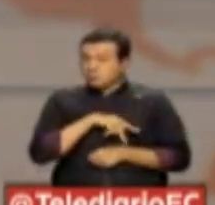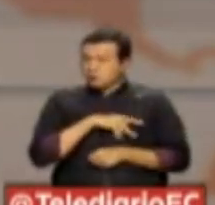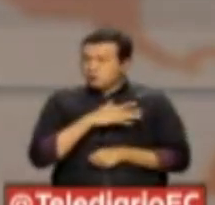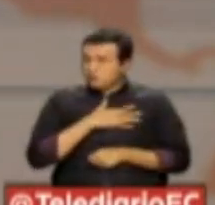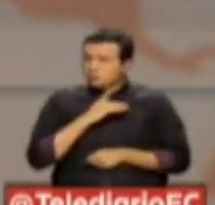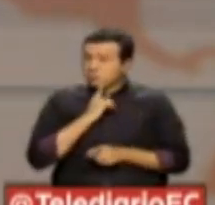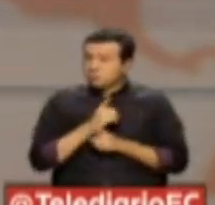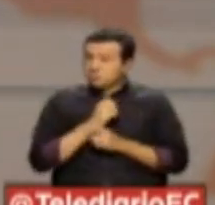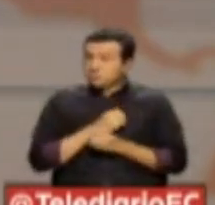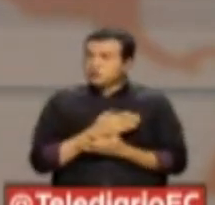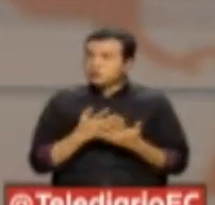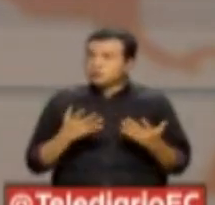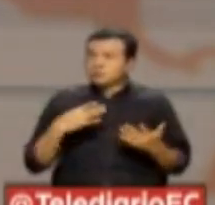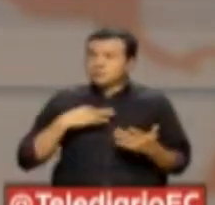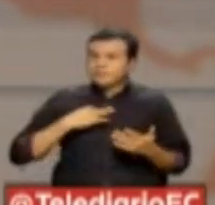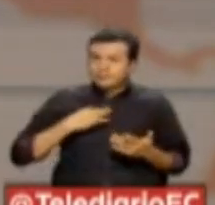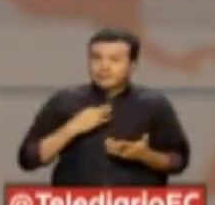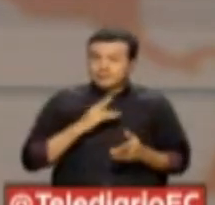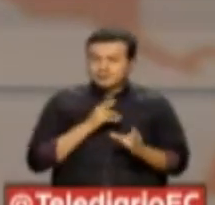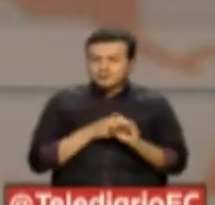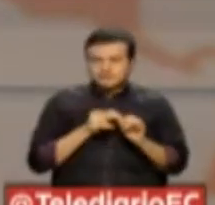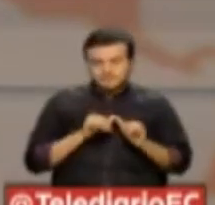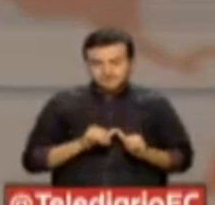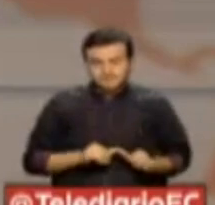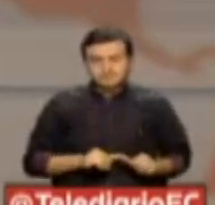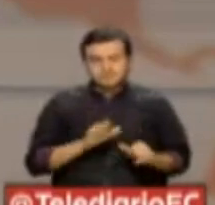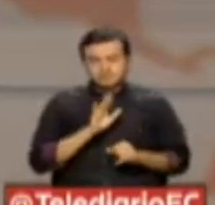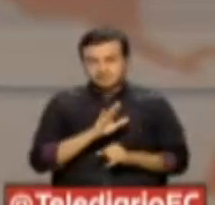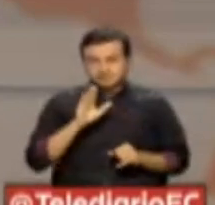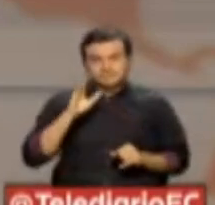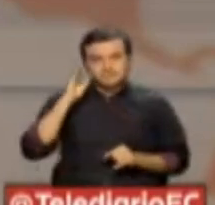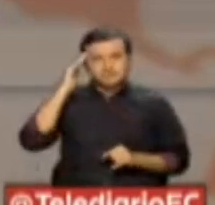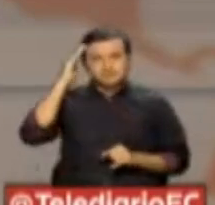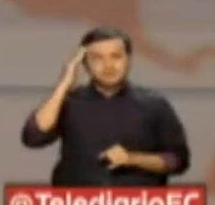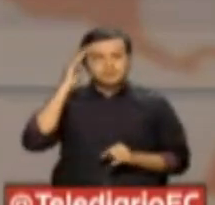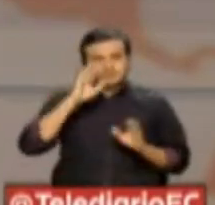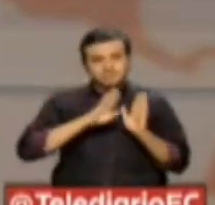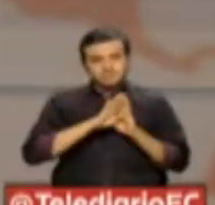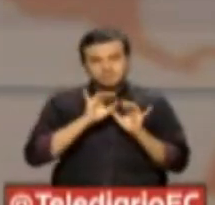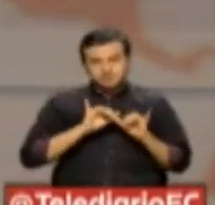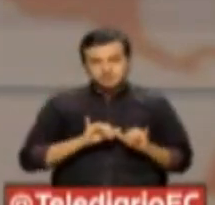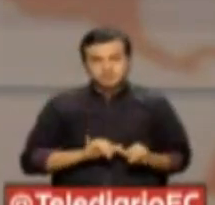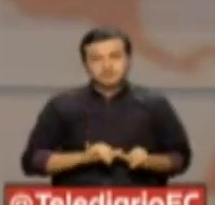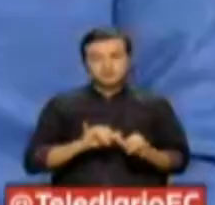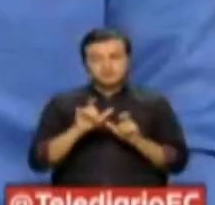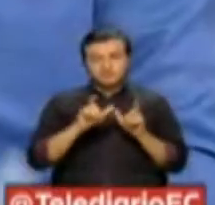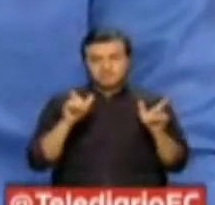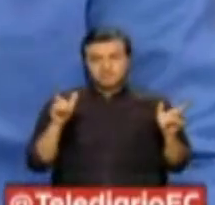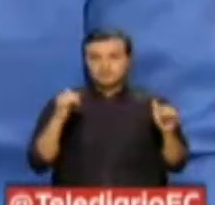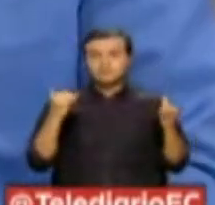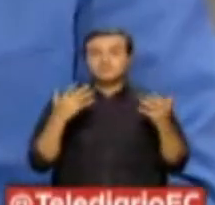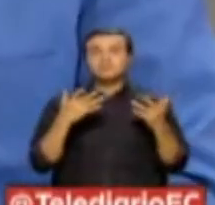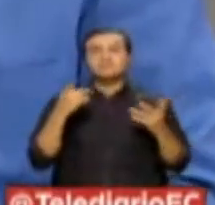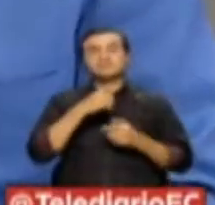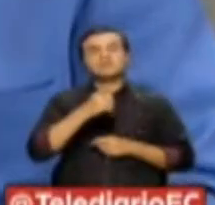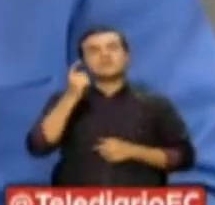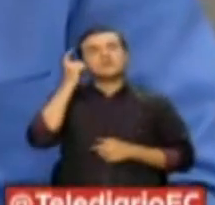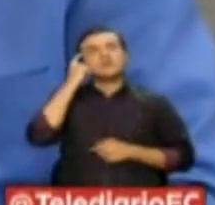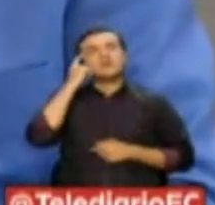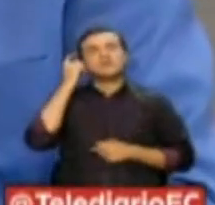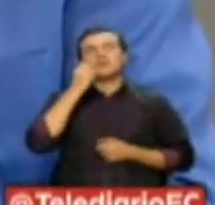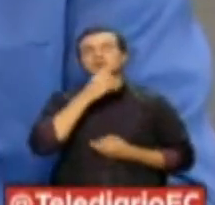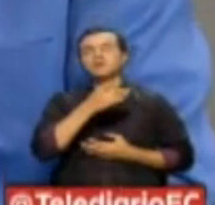absolutamente dispuesto a participar y este futuro de construcción colectiva nos demandó por lo pronto que cree usted que hay que